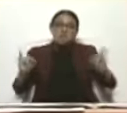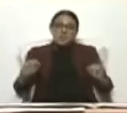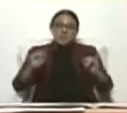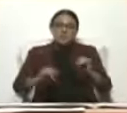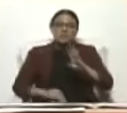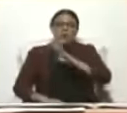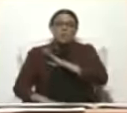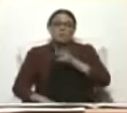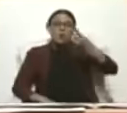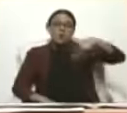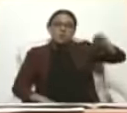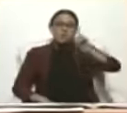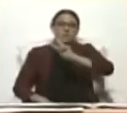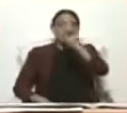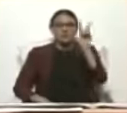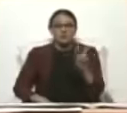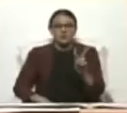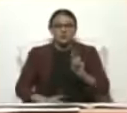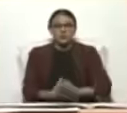soberanía de este país.